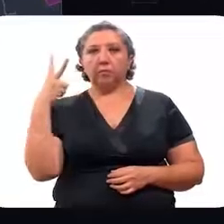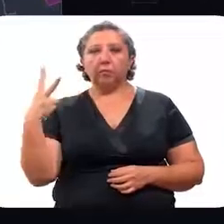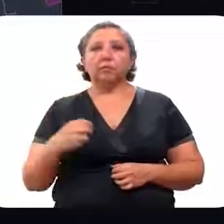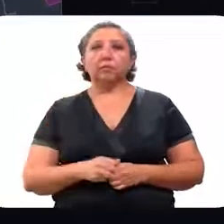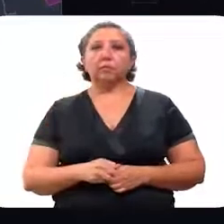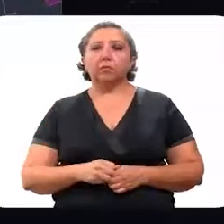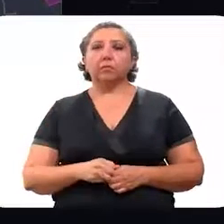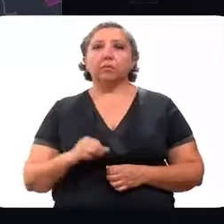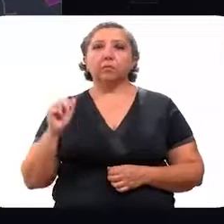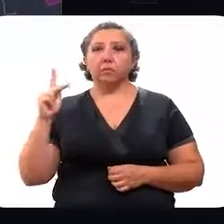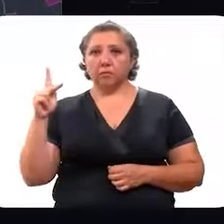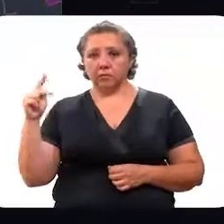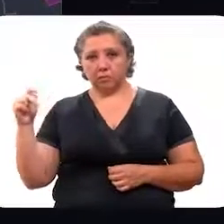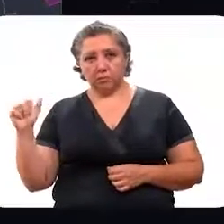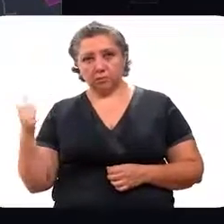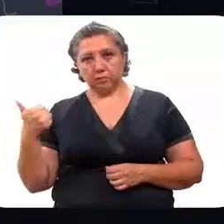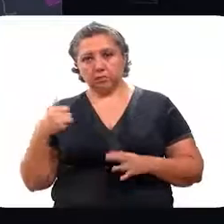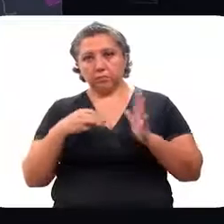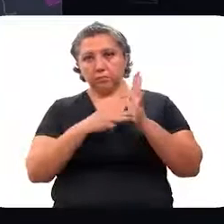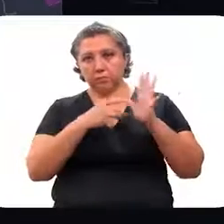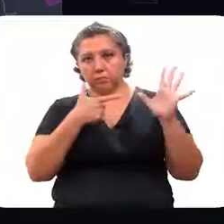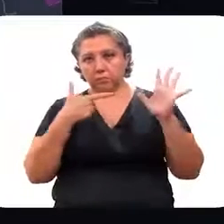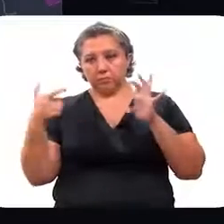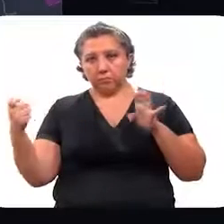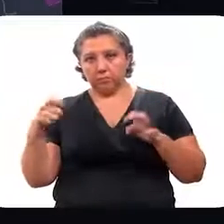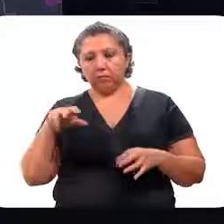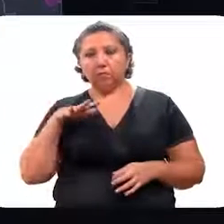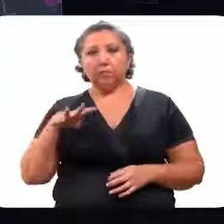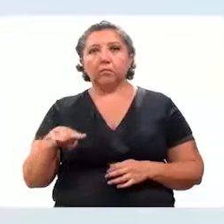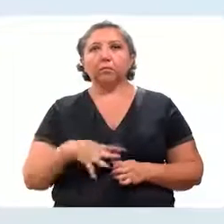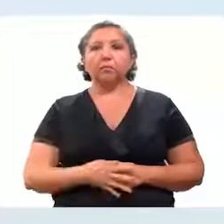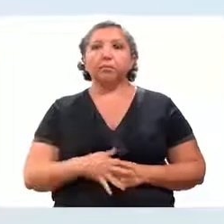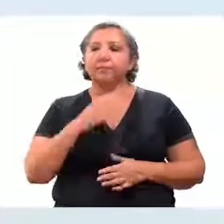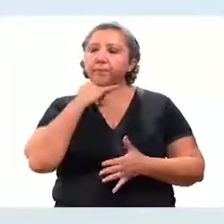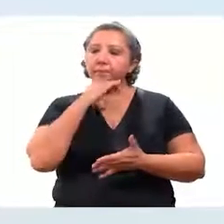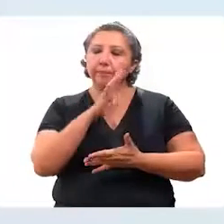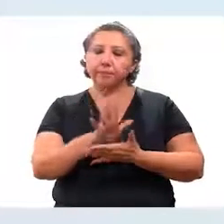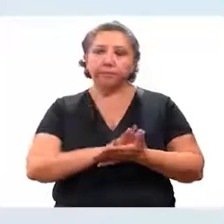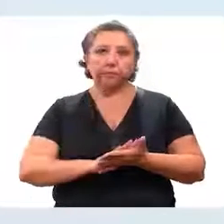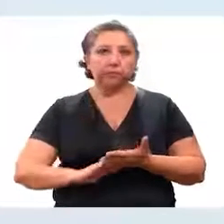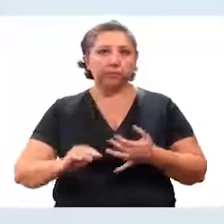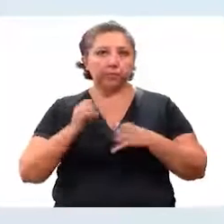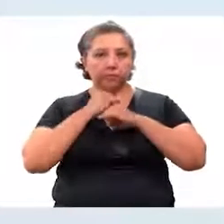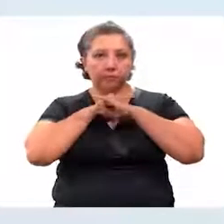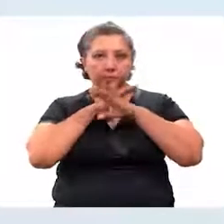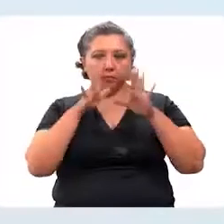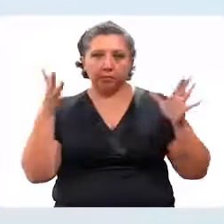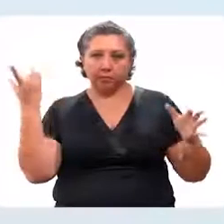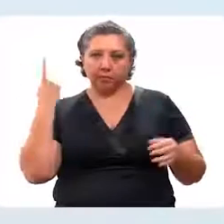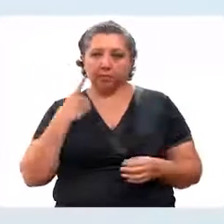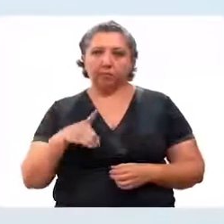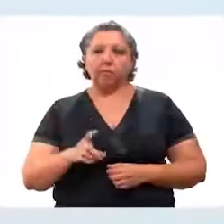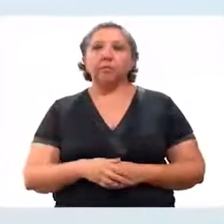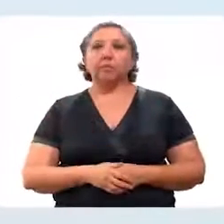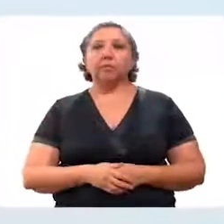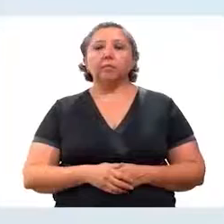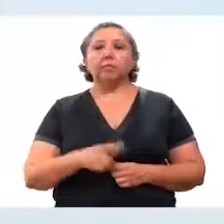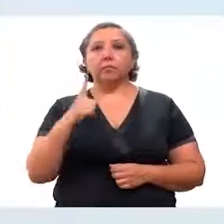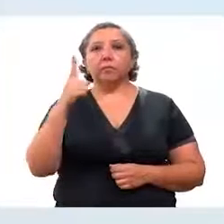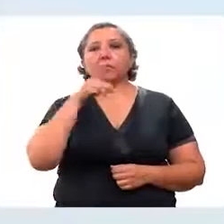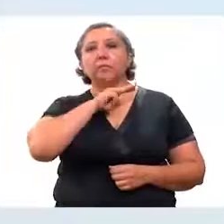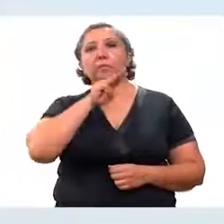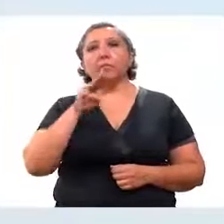7,442, en la zona poniente 11,719. Lamentablemente, en este parte médico informamos de